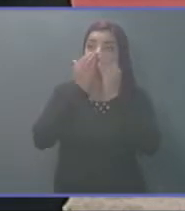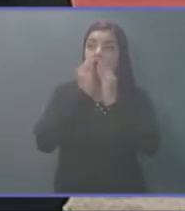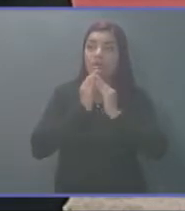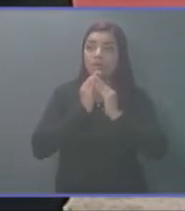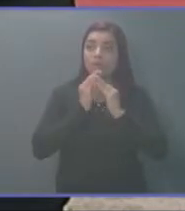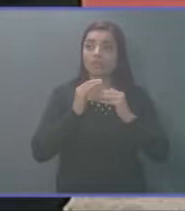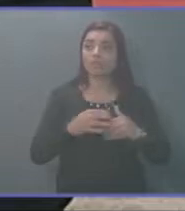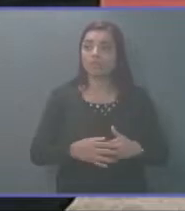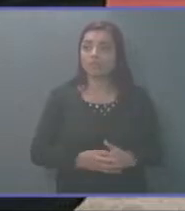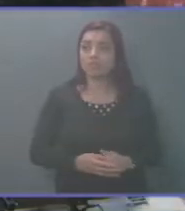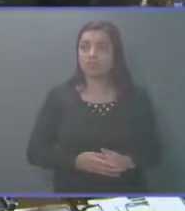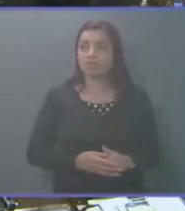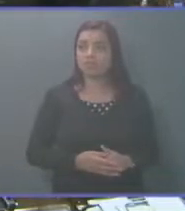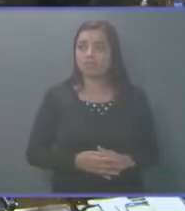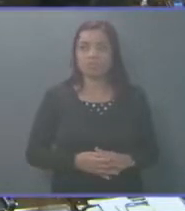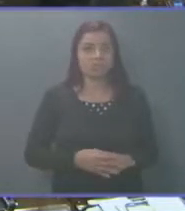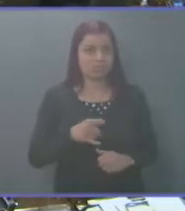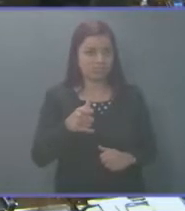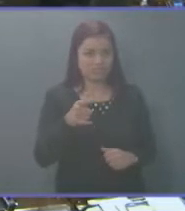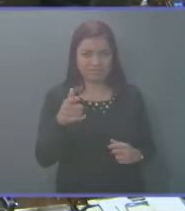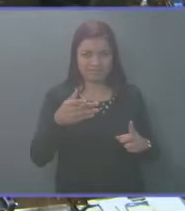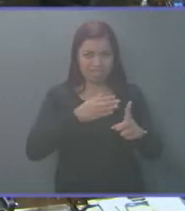todo esto.